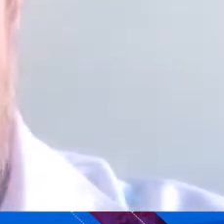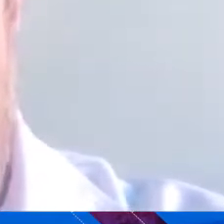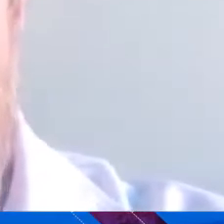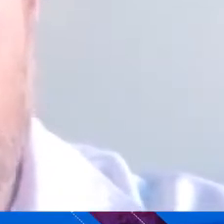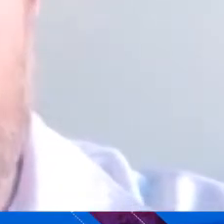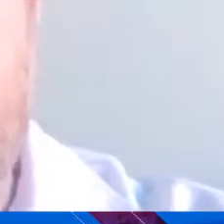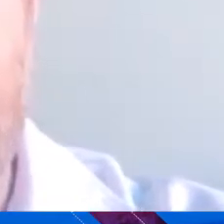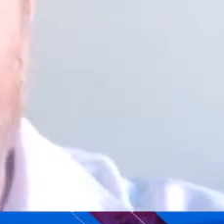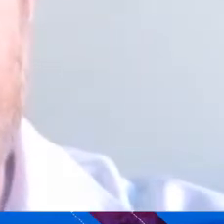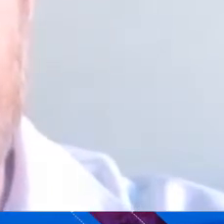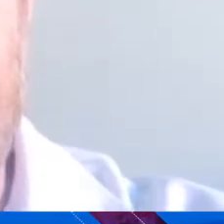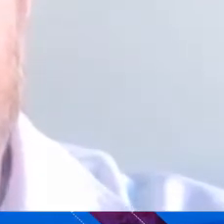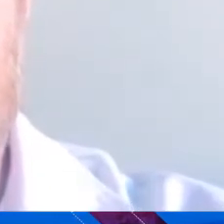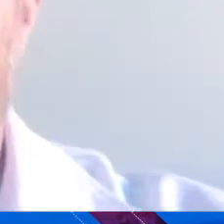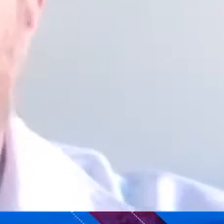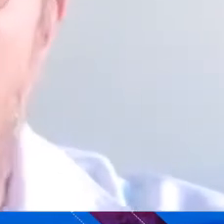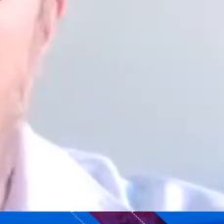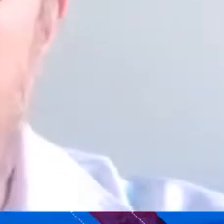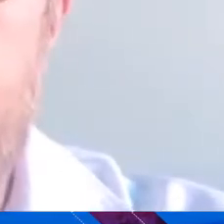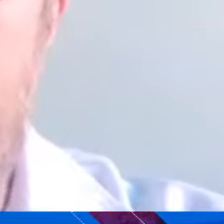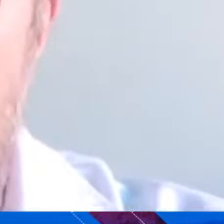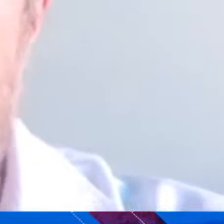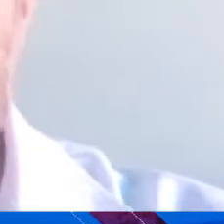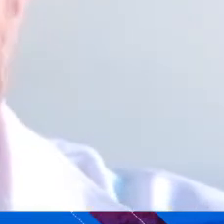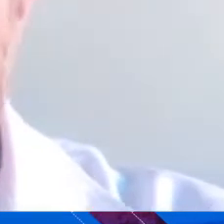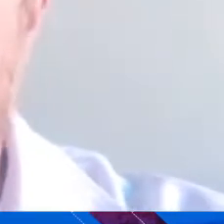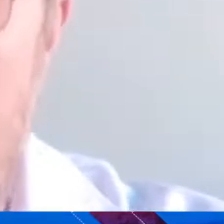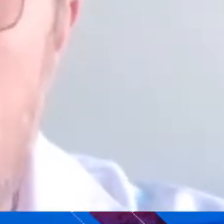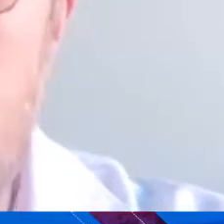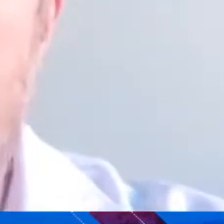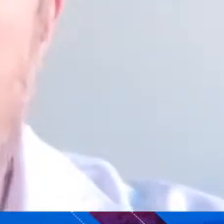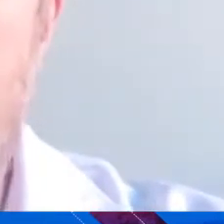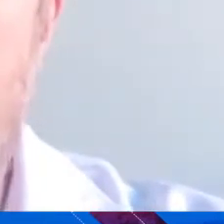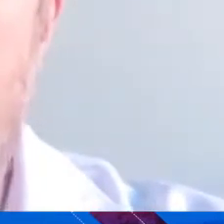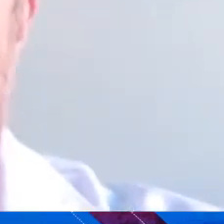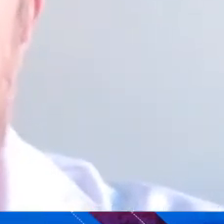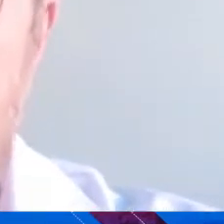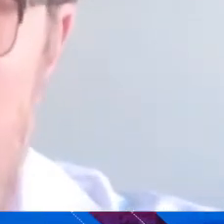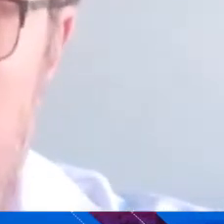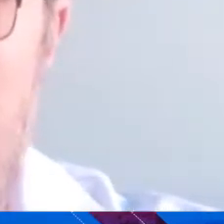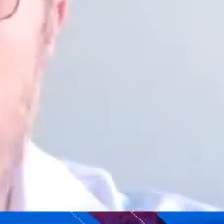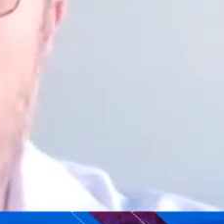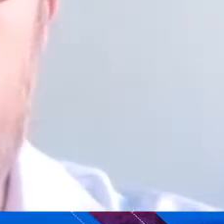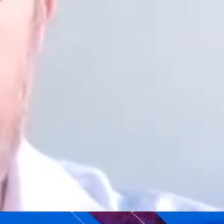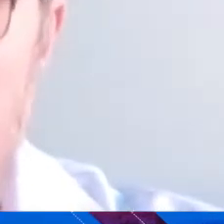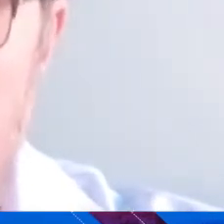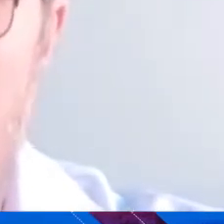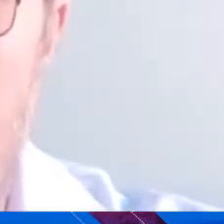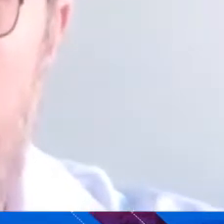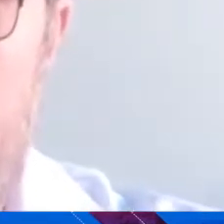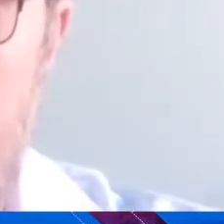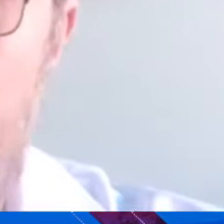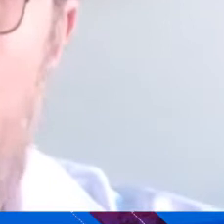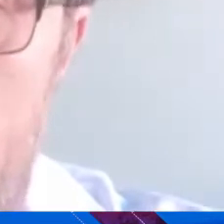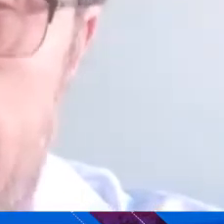yo como el que está acá al frente, me he acercado, he hablado, me he ido hasta el ministerio, he hablado con el jefe